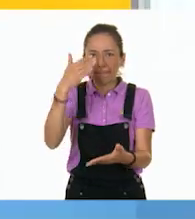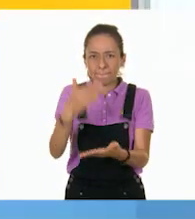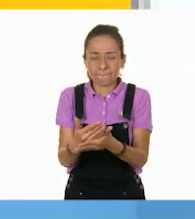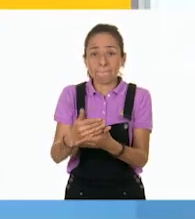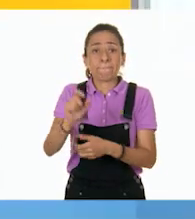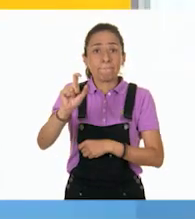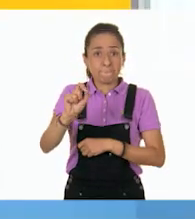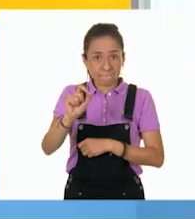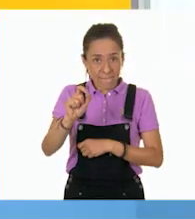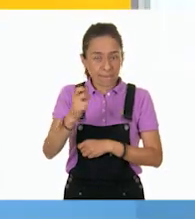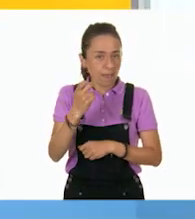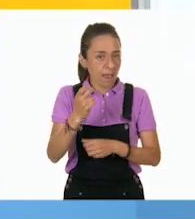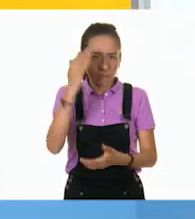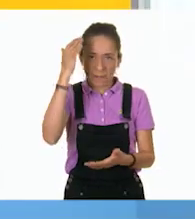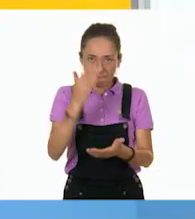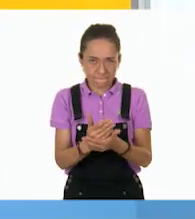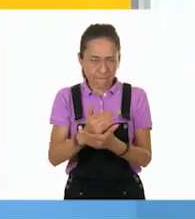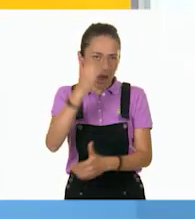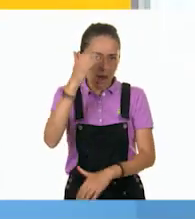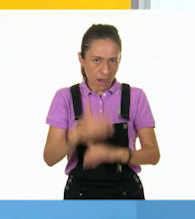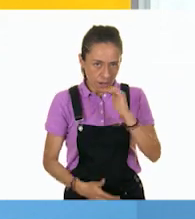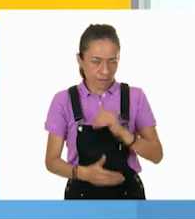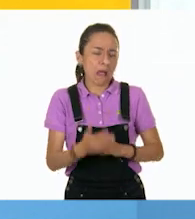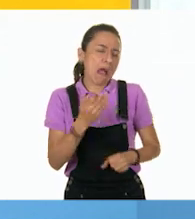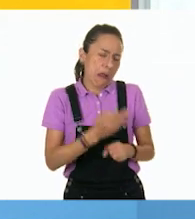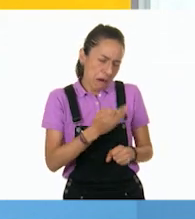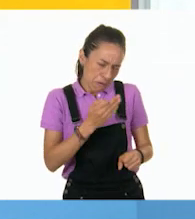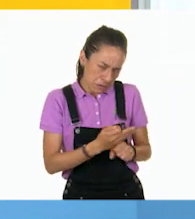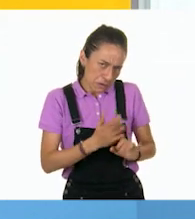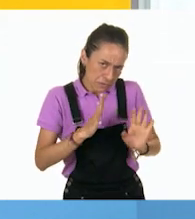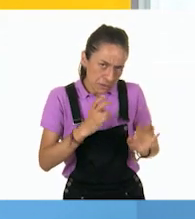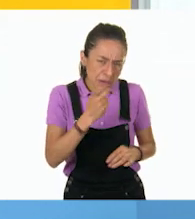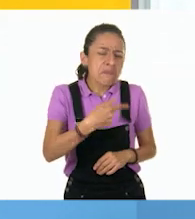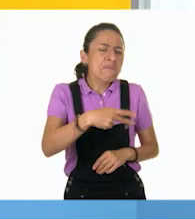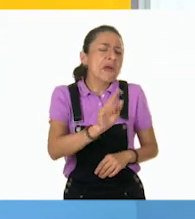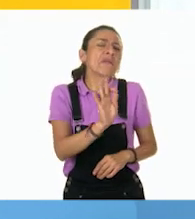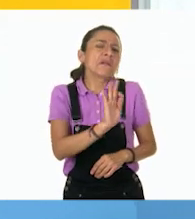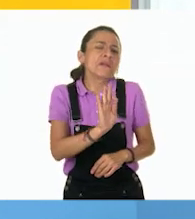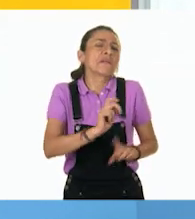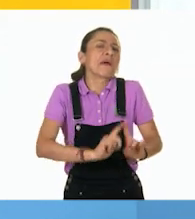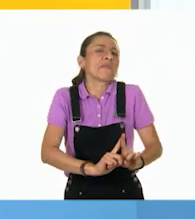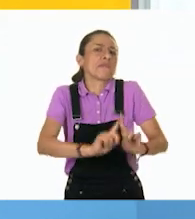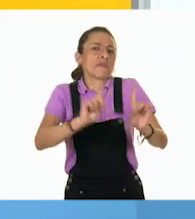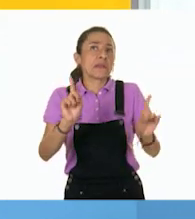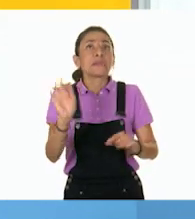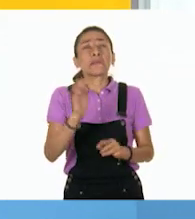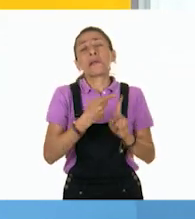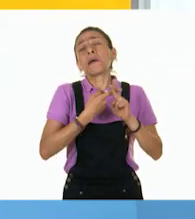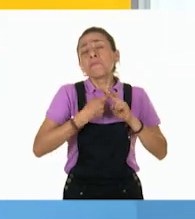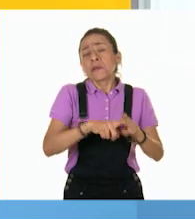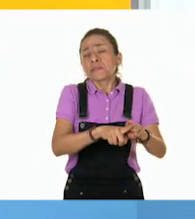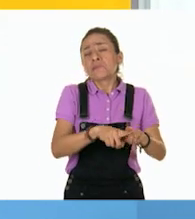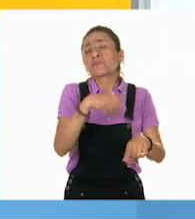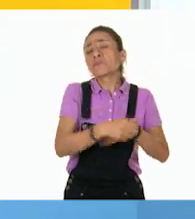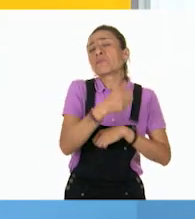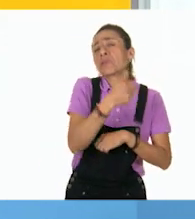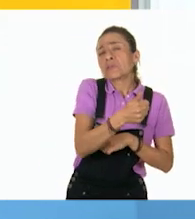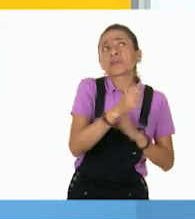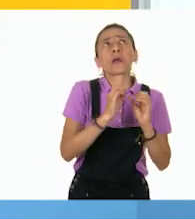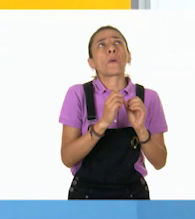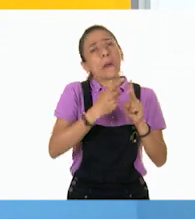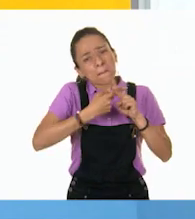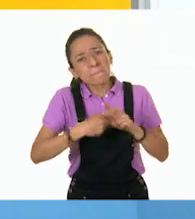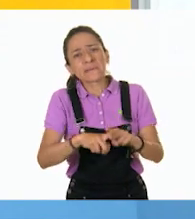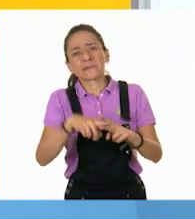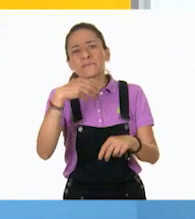número 20. Esto pudo ser diferente ya que pudimos iniciar la sucesión con el número 6 o con el número 10. En